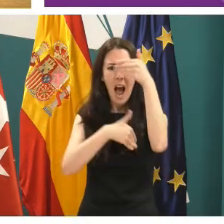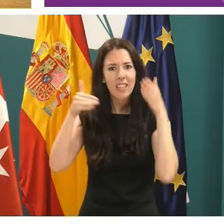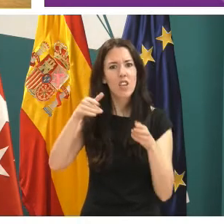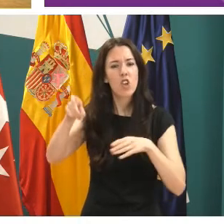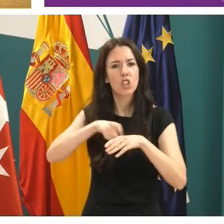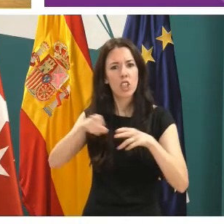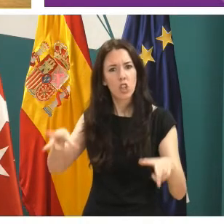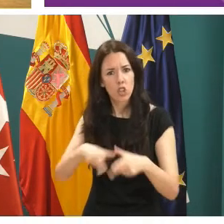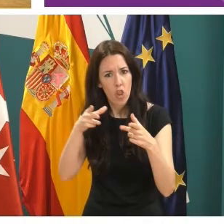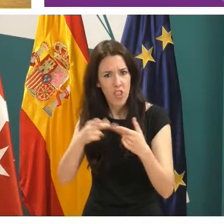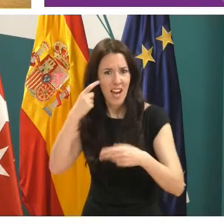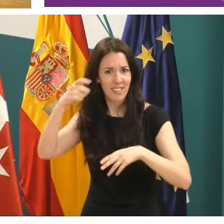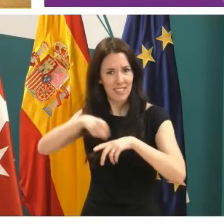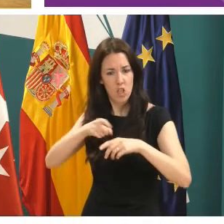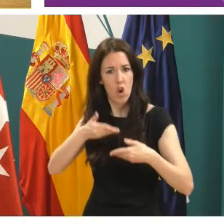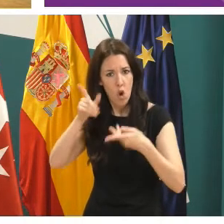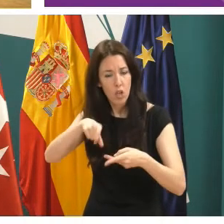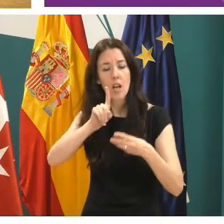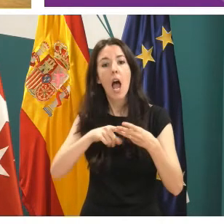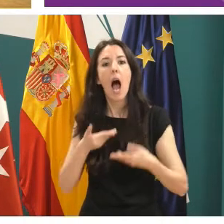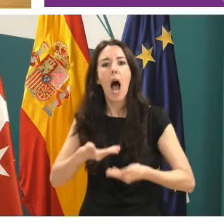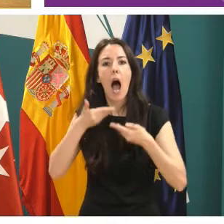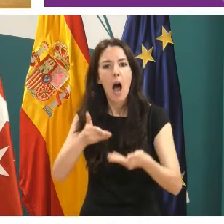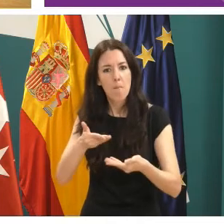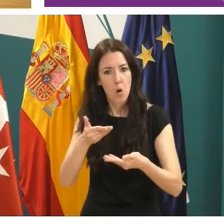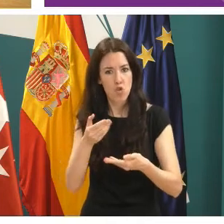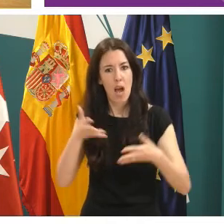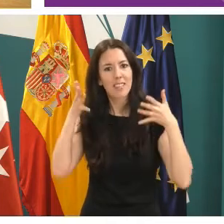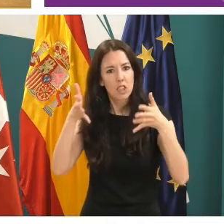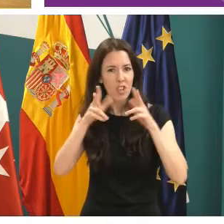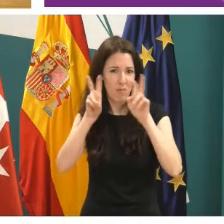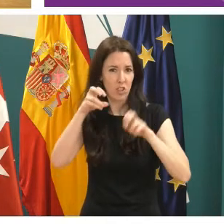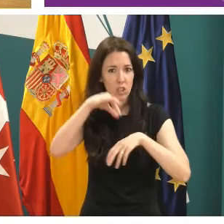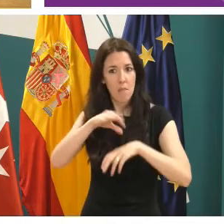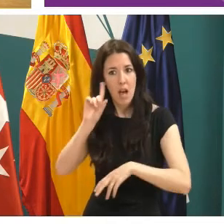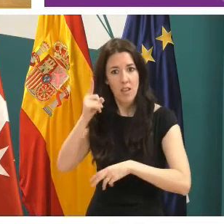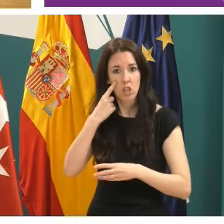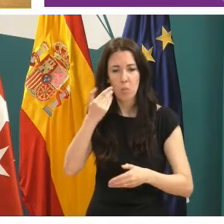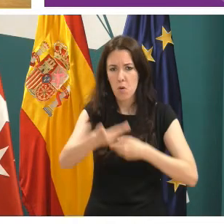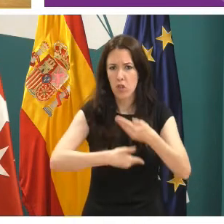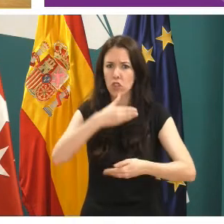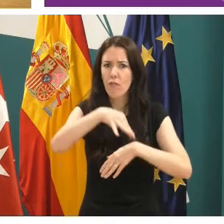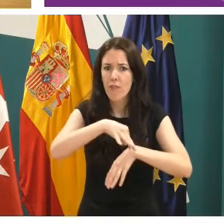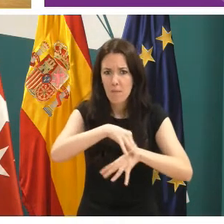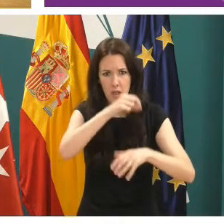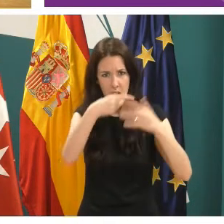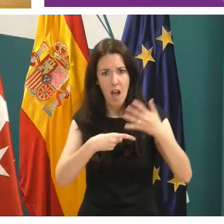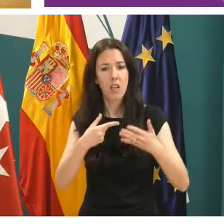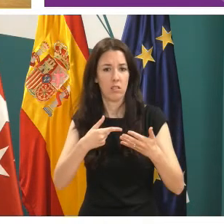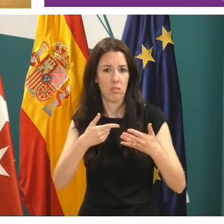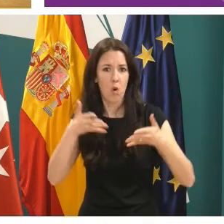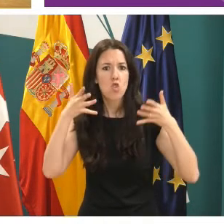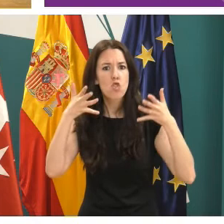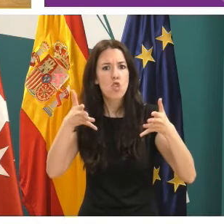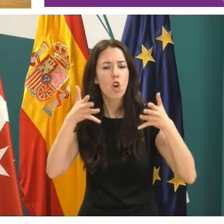psicosocial, psicológica, el apoyo y asesoramiento durante el diagnóstico, en el proceso de la enfermedad, durante el consejo